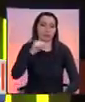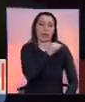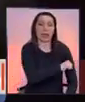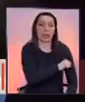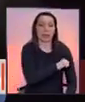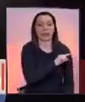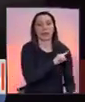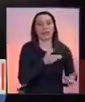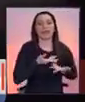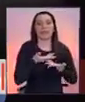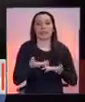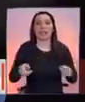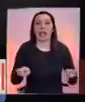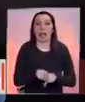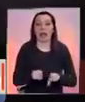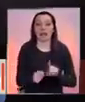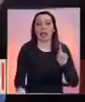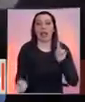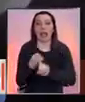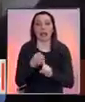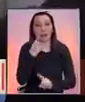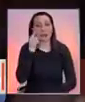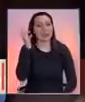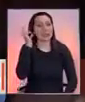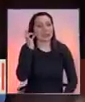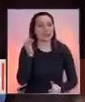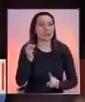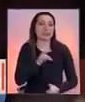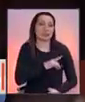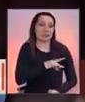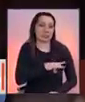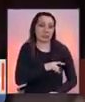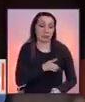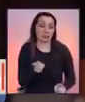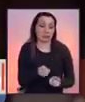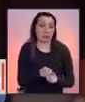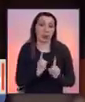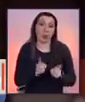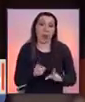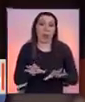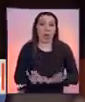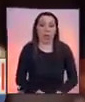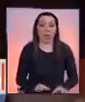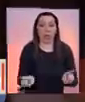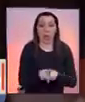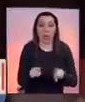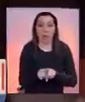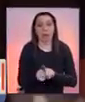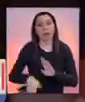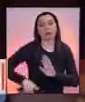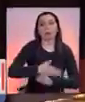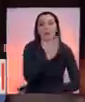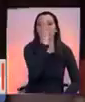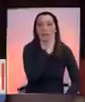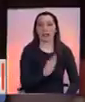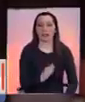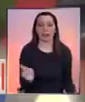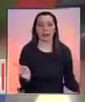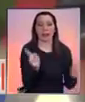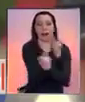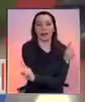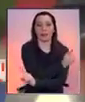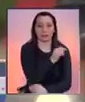a visitar a una hermana que estaba casada con un chileno. Cuento corto, al final Jorge se quedó y su hermana volvió a Brasil. Yo cuando